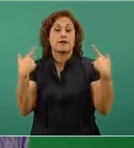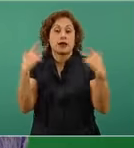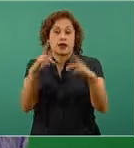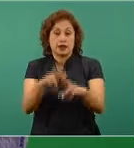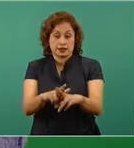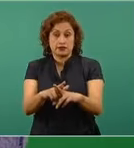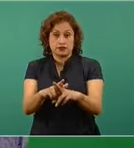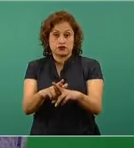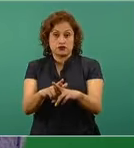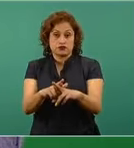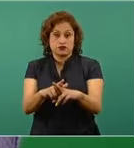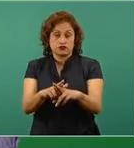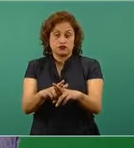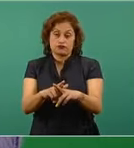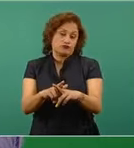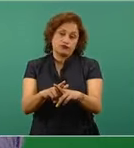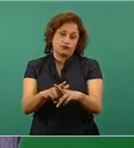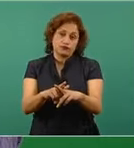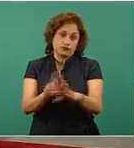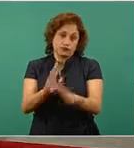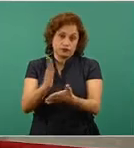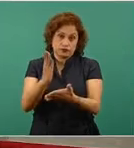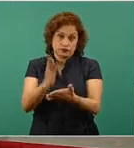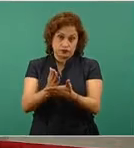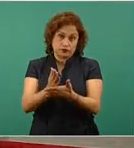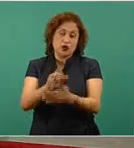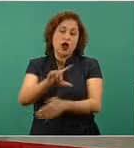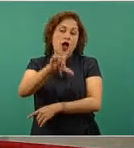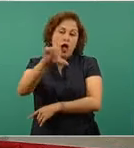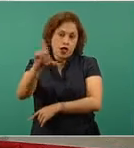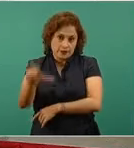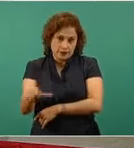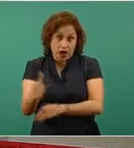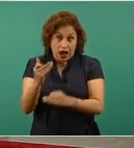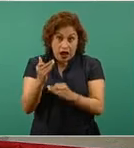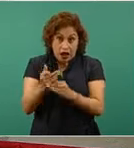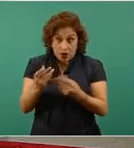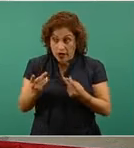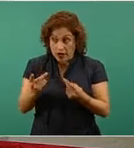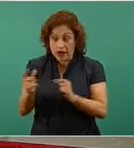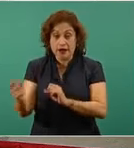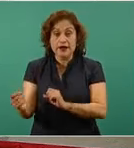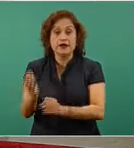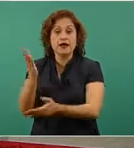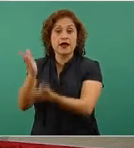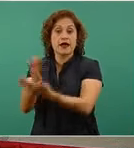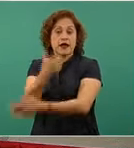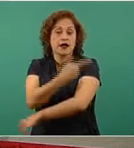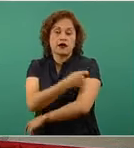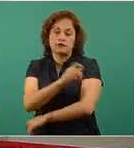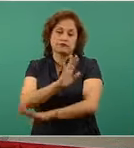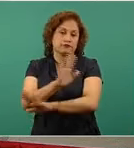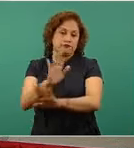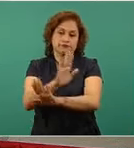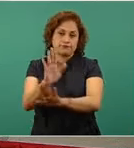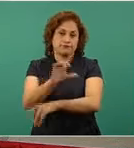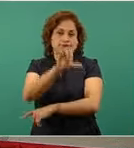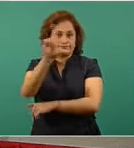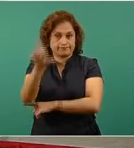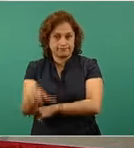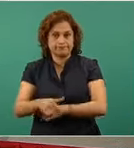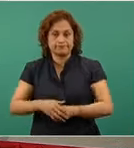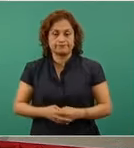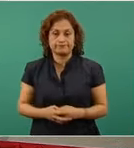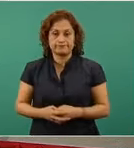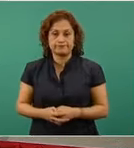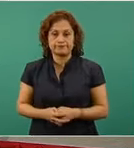educativo, no necesariamente va a ser inmediato ahorita la vacunación a estas personas.